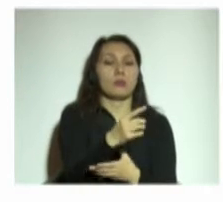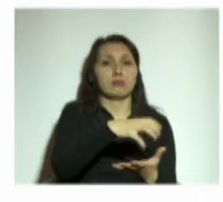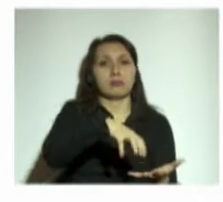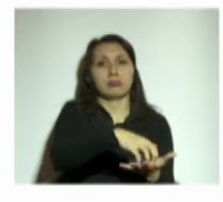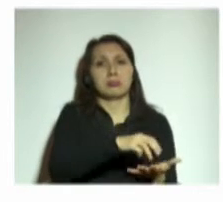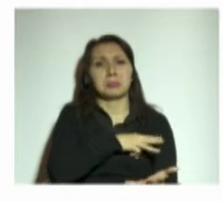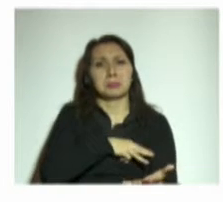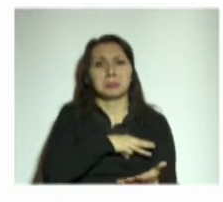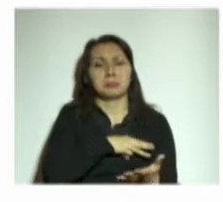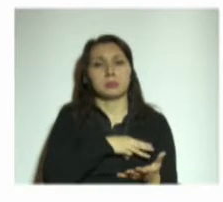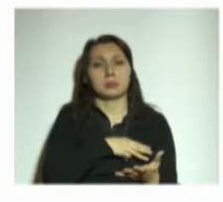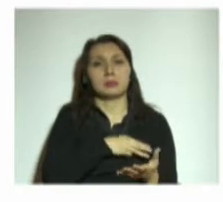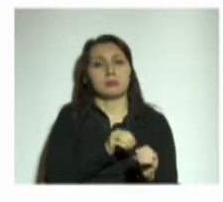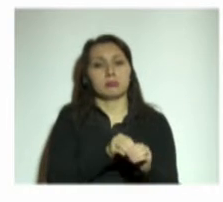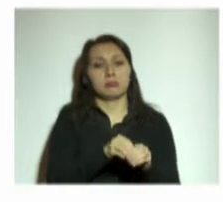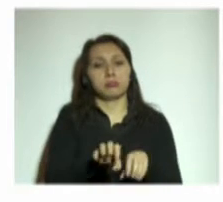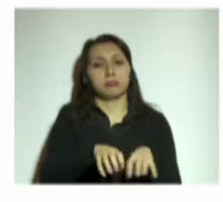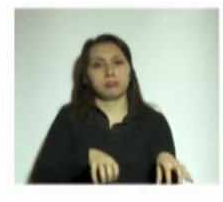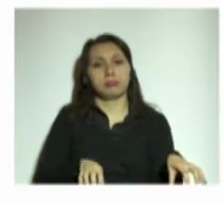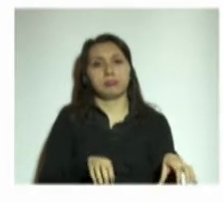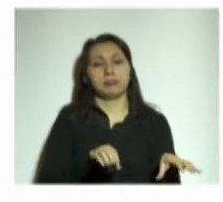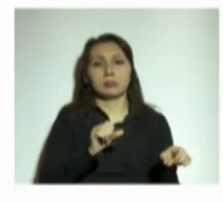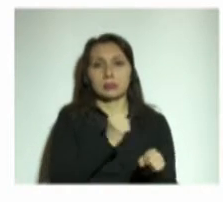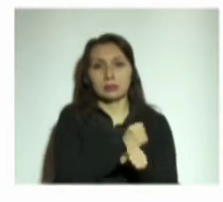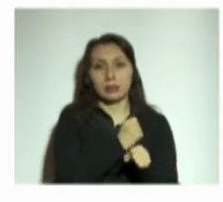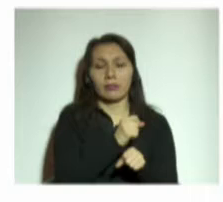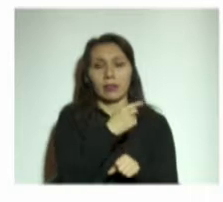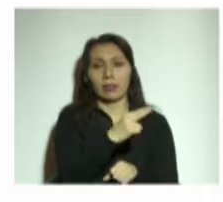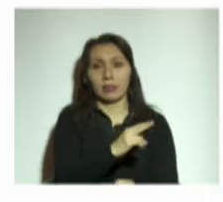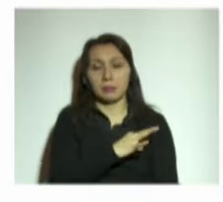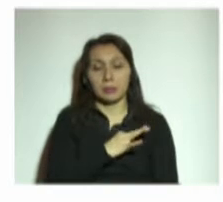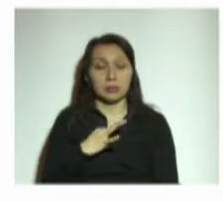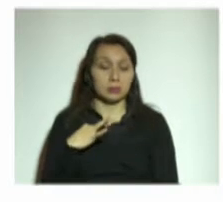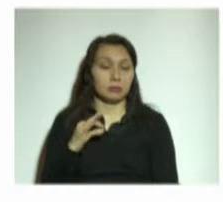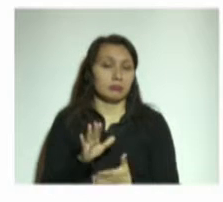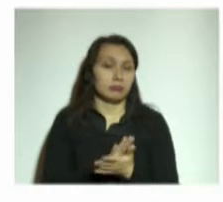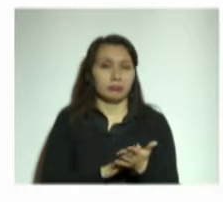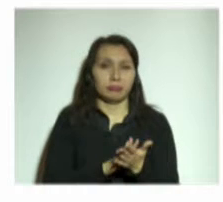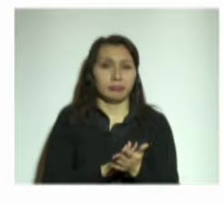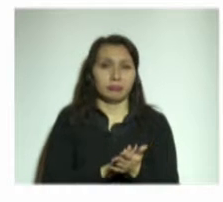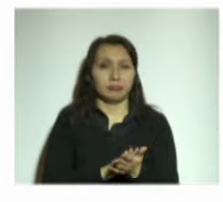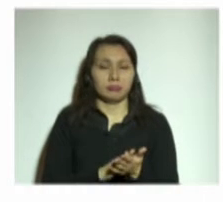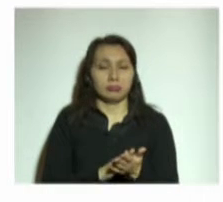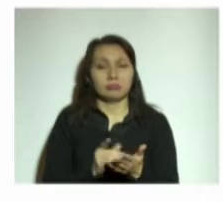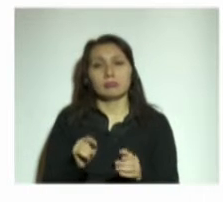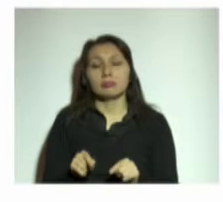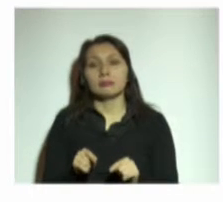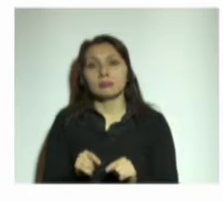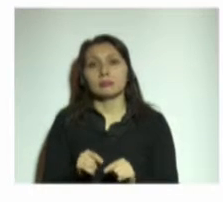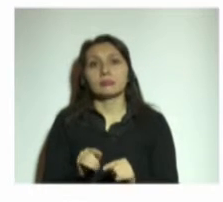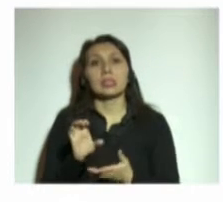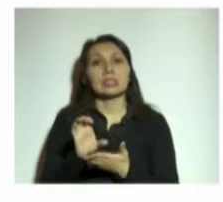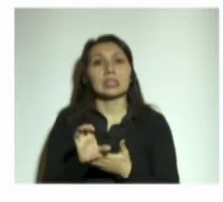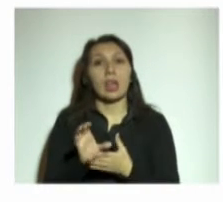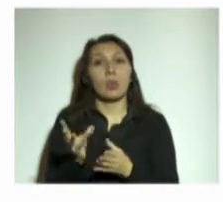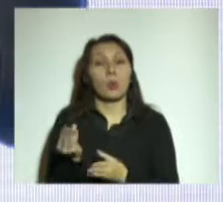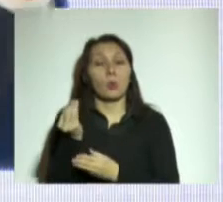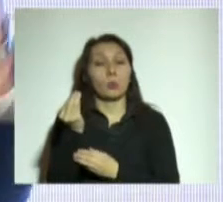metrópolis descentralizando la acción de ese ministerio. Un ejemplo de un Estado